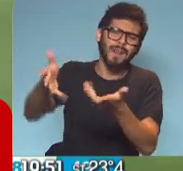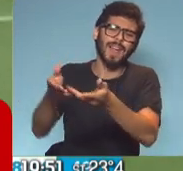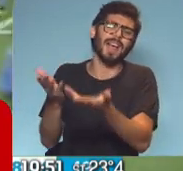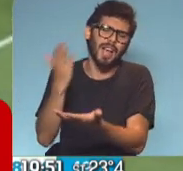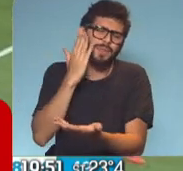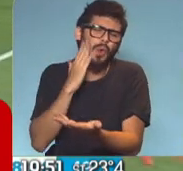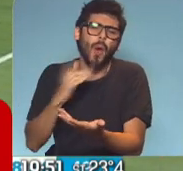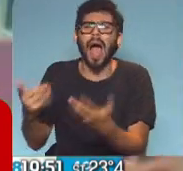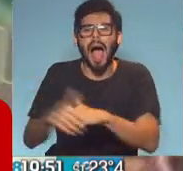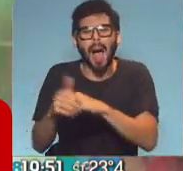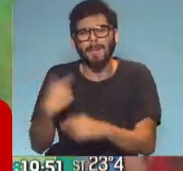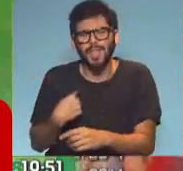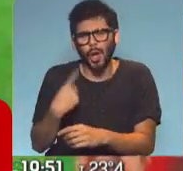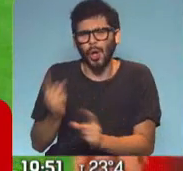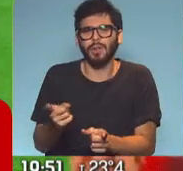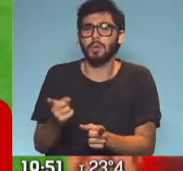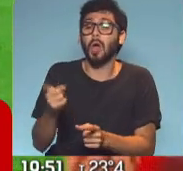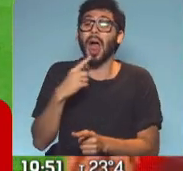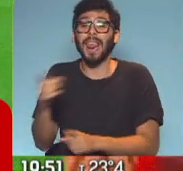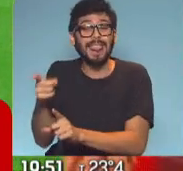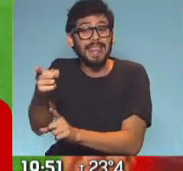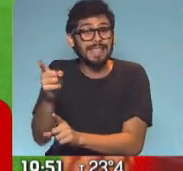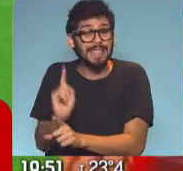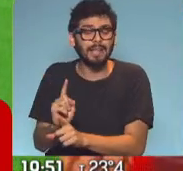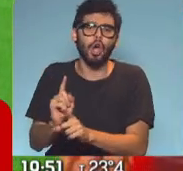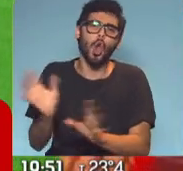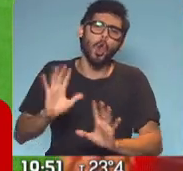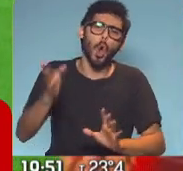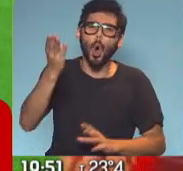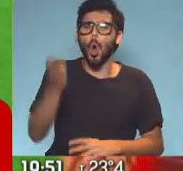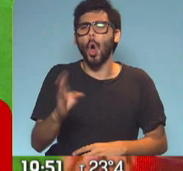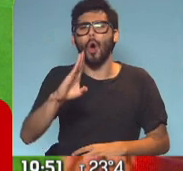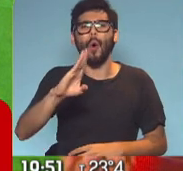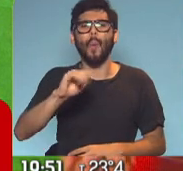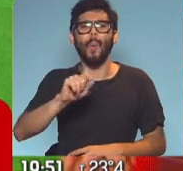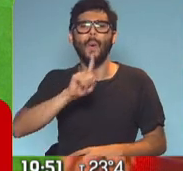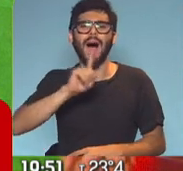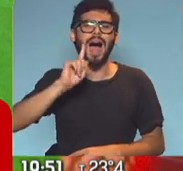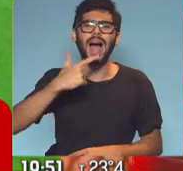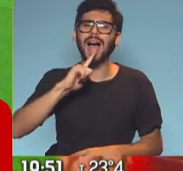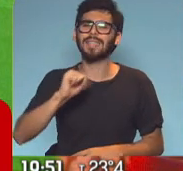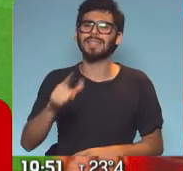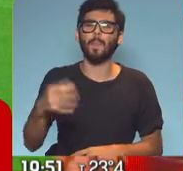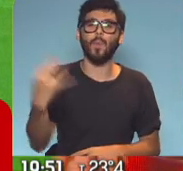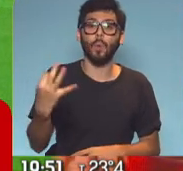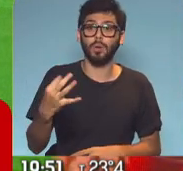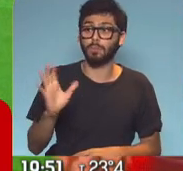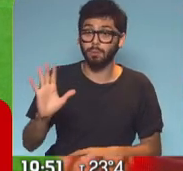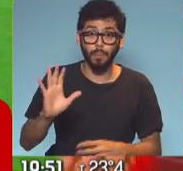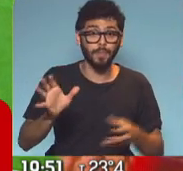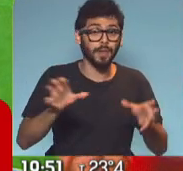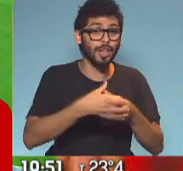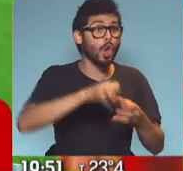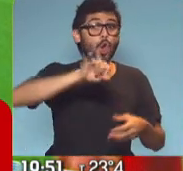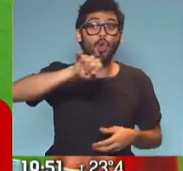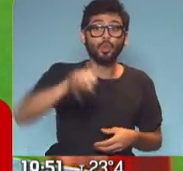gente, todos amigos. Pero los muchachos dicen, no, porque siempre con Batista rinde Gaich. Muchachos, le hizo un gol a la Juventus con el